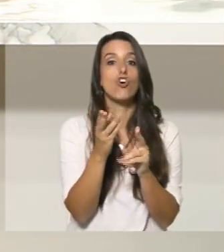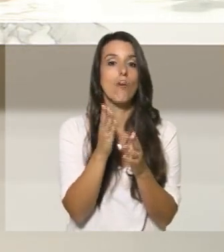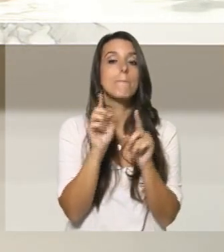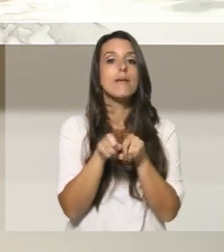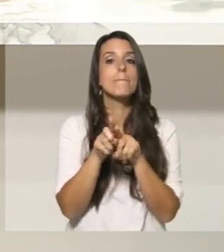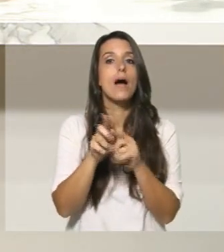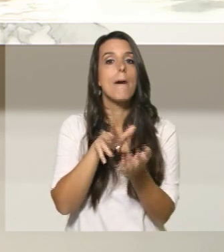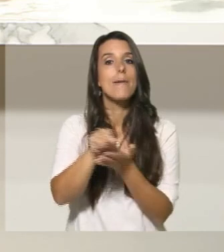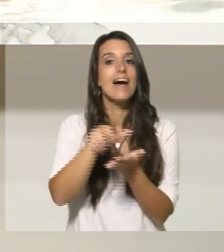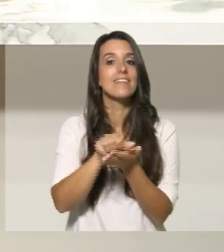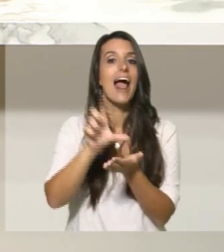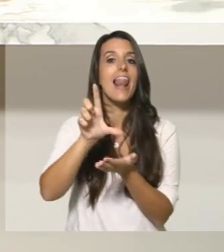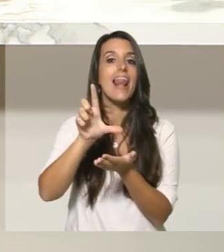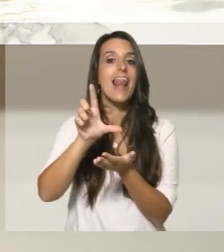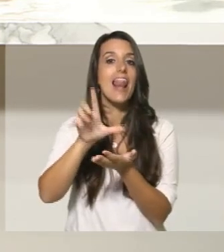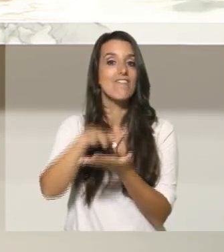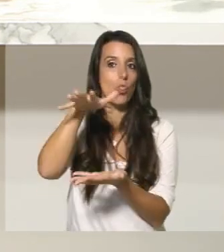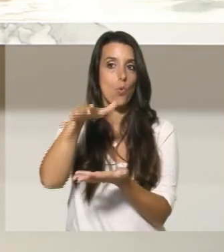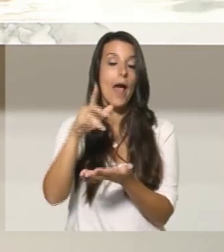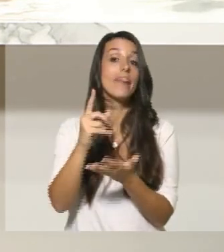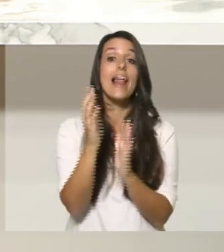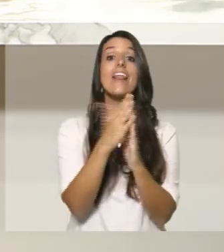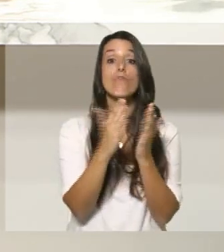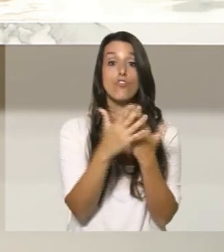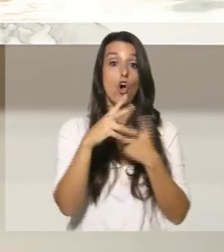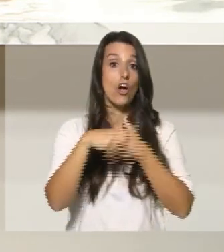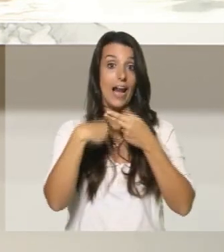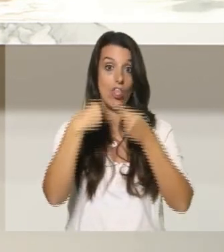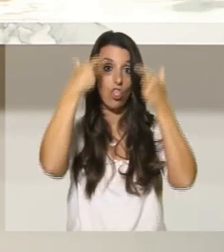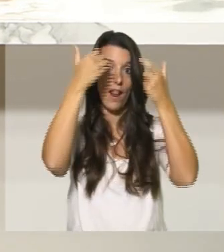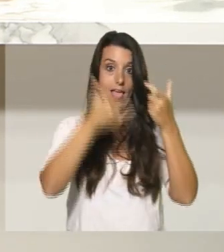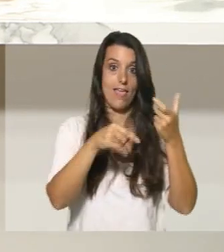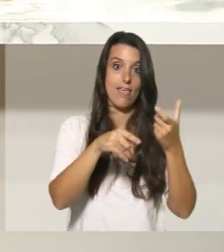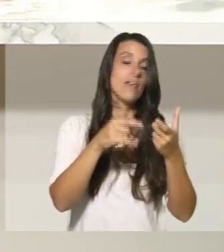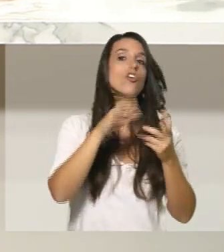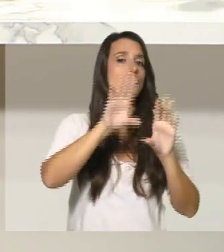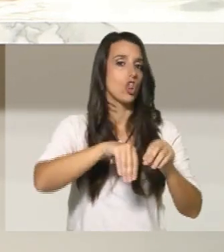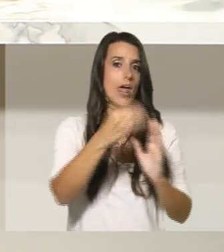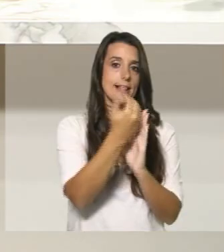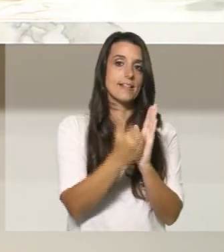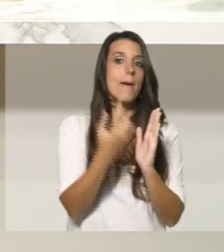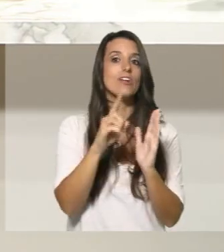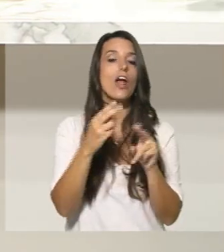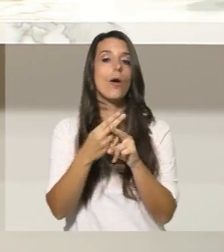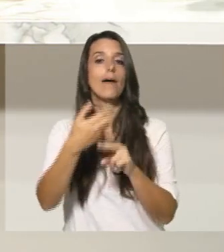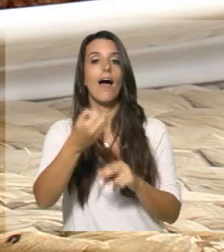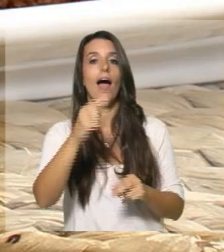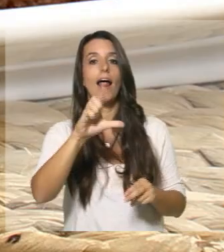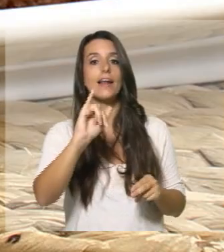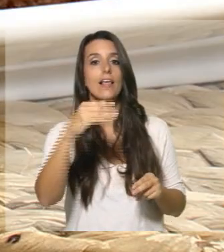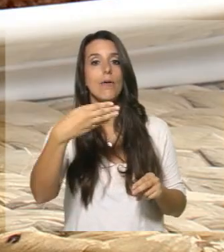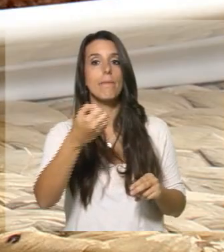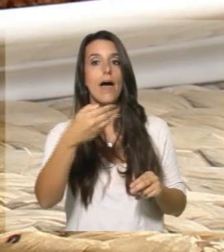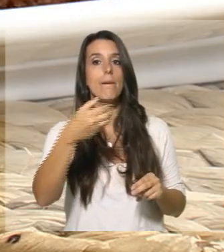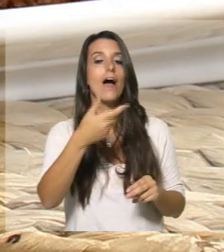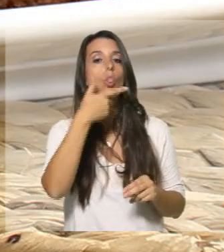levadura del libro de panes de la colección Gourmet de Crandon Gastronómico. Y esta es Alibaba, que es una propuesta dulce de